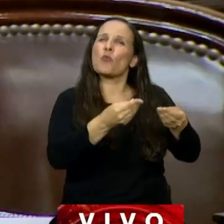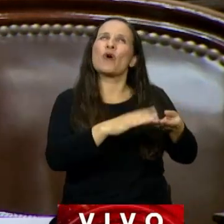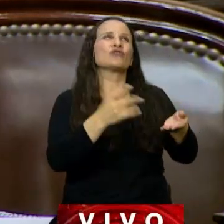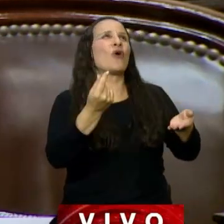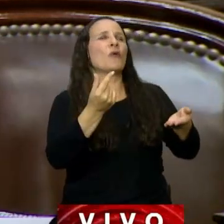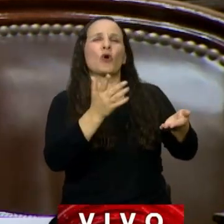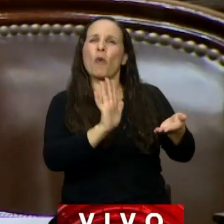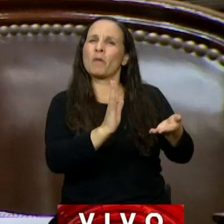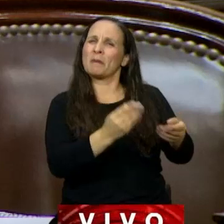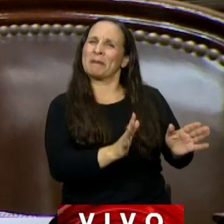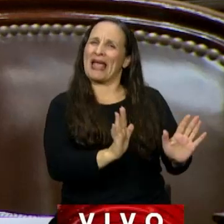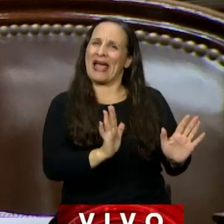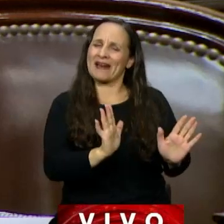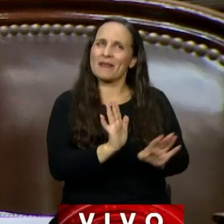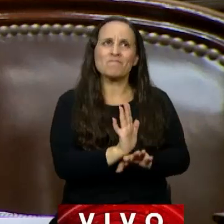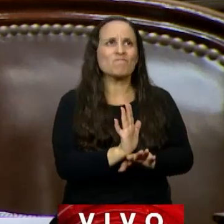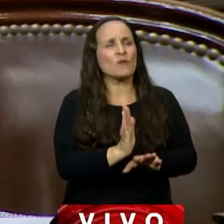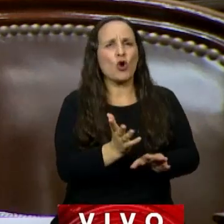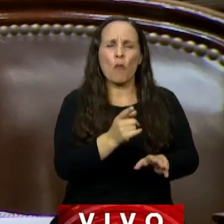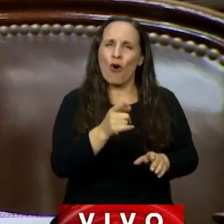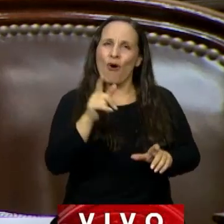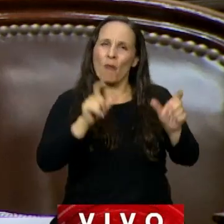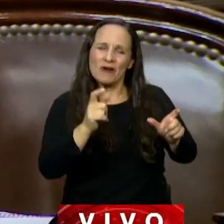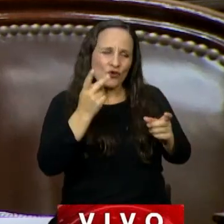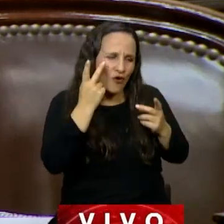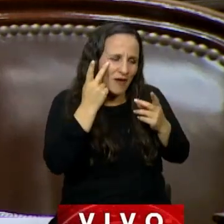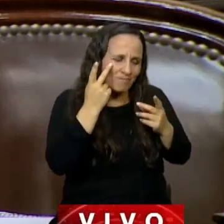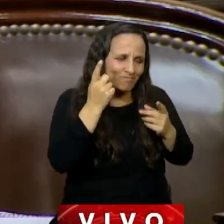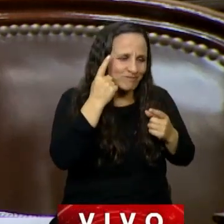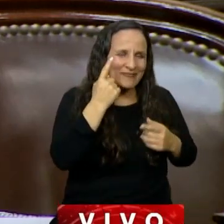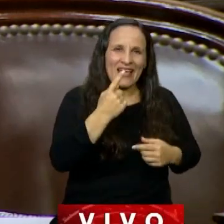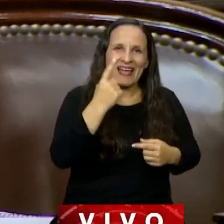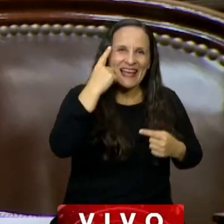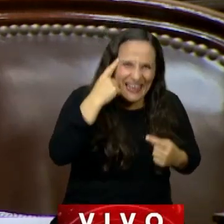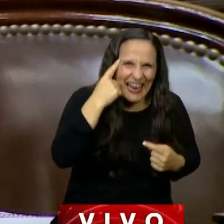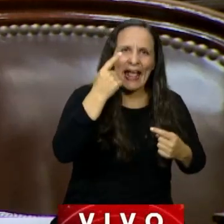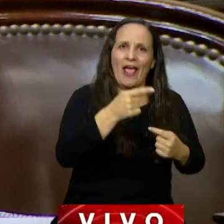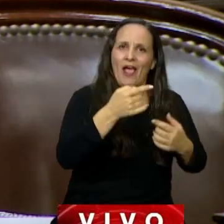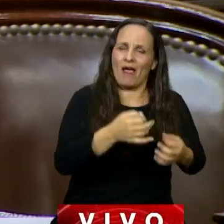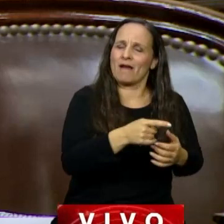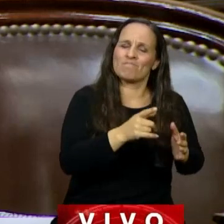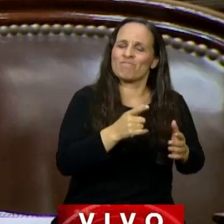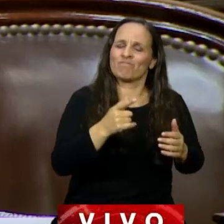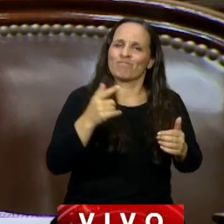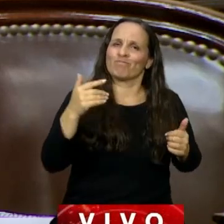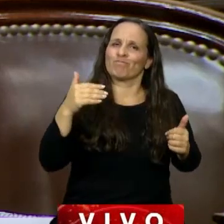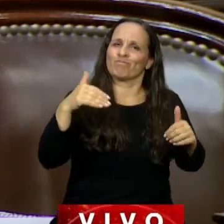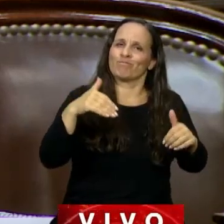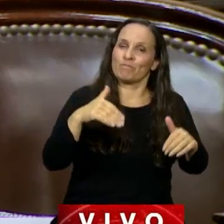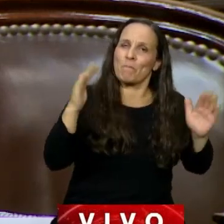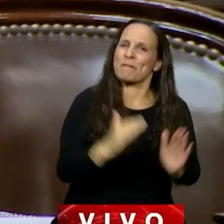que ha llevado a que la credibilidad en la gestión pública vaya cayendo. Hay falta